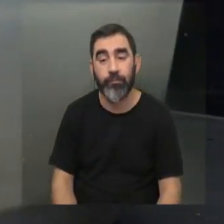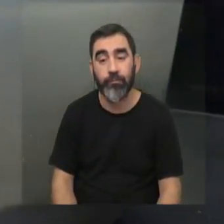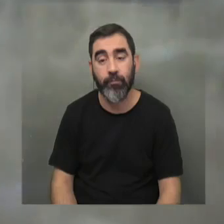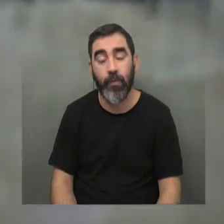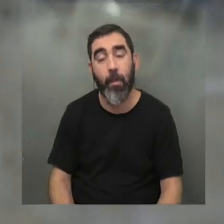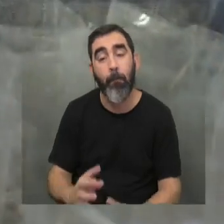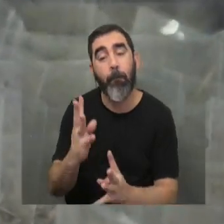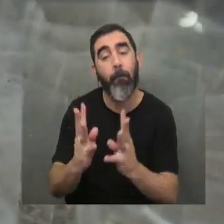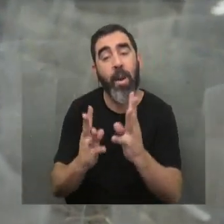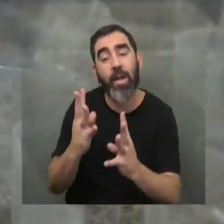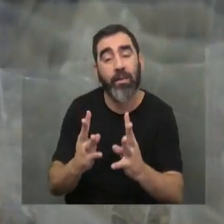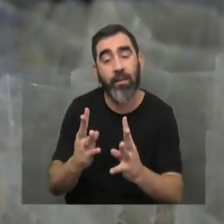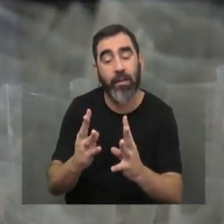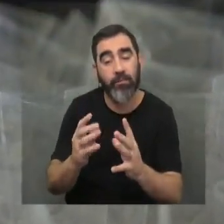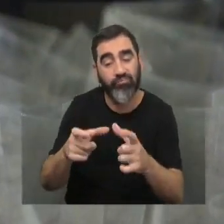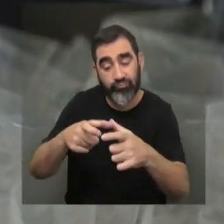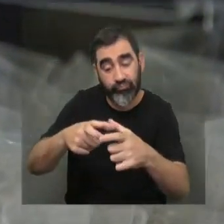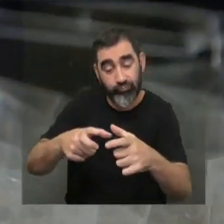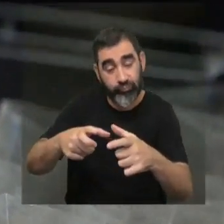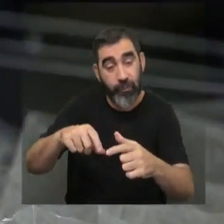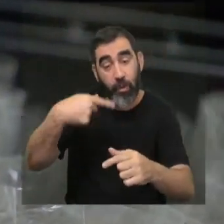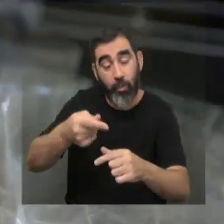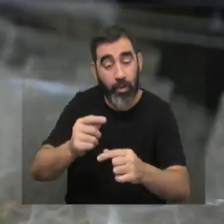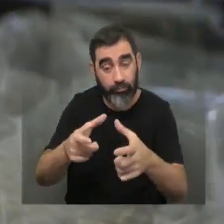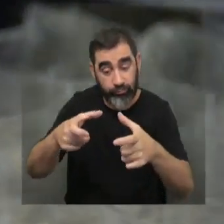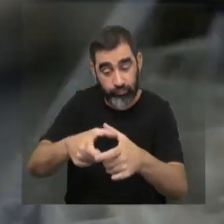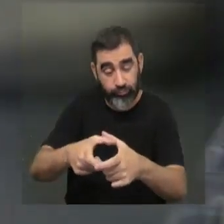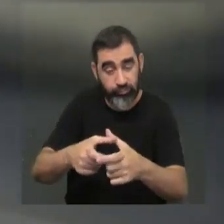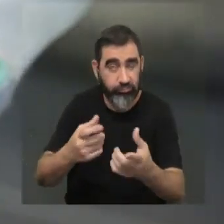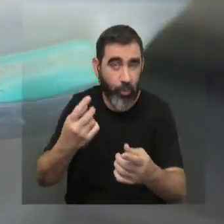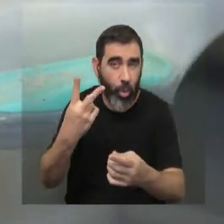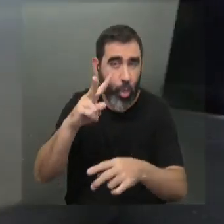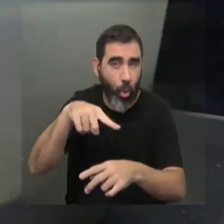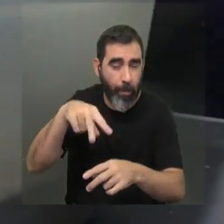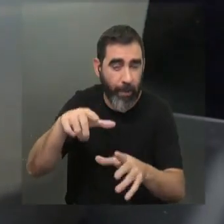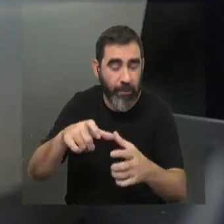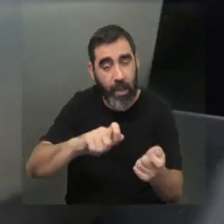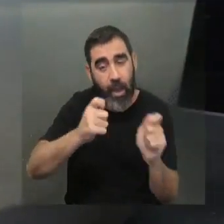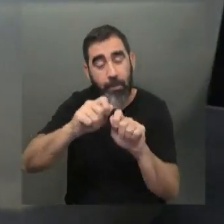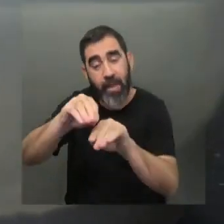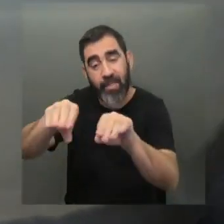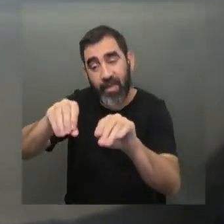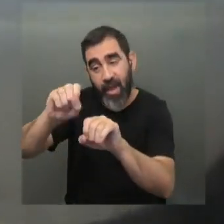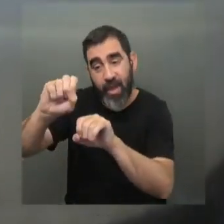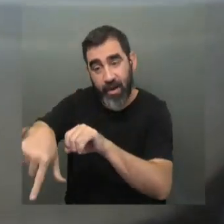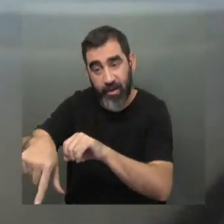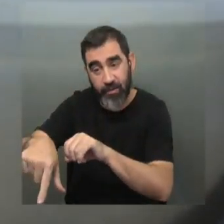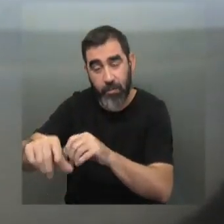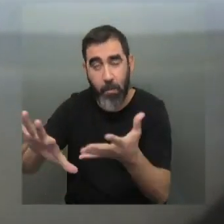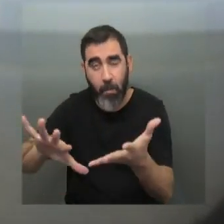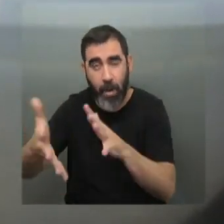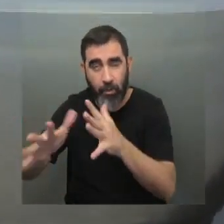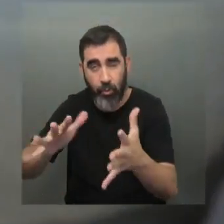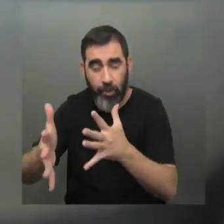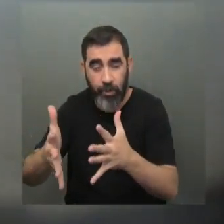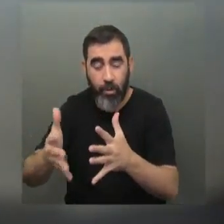La planta se cultiva en almácigos. Después de que están en almácigos durante 2 meses, se pasa a tierra en un periodo más o menos